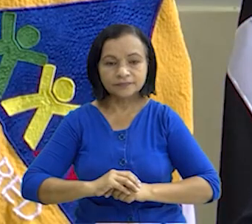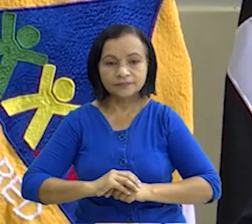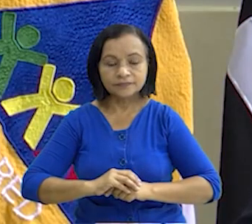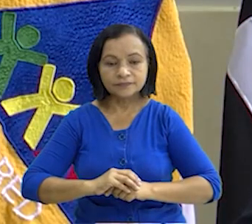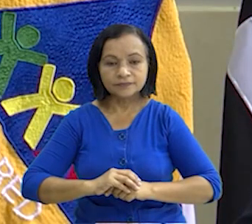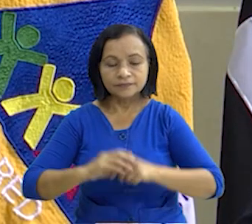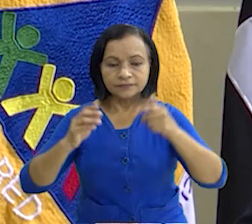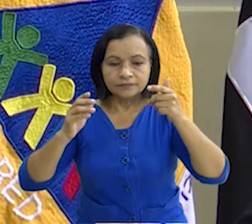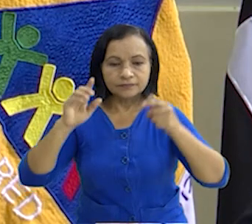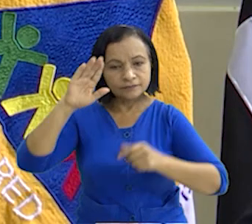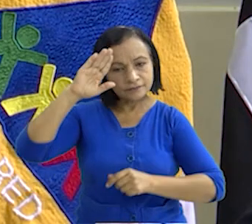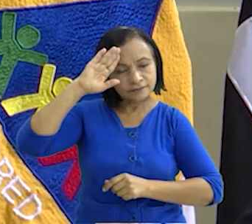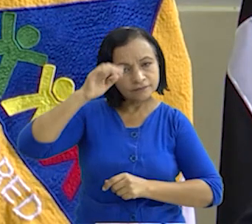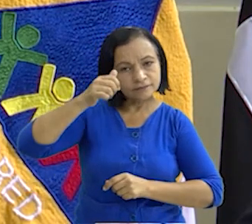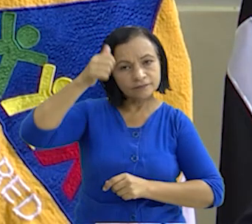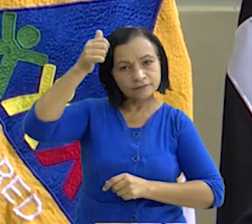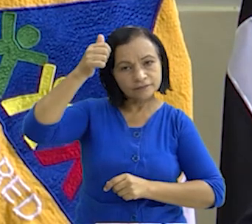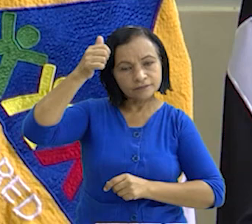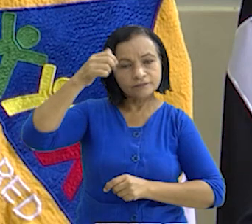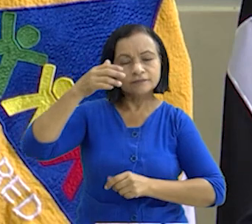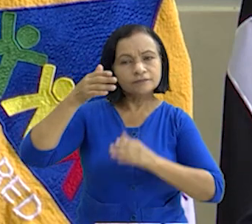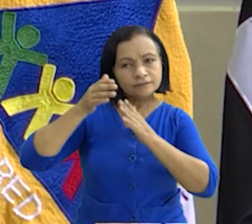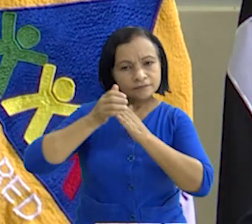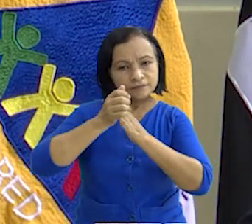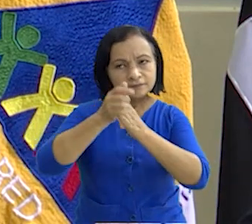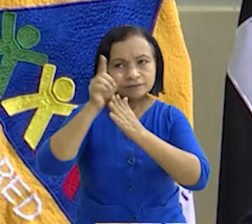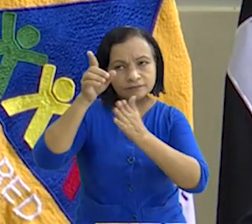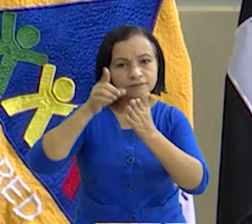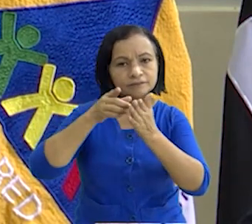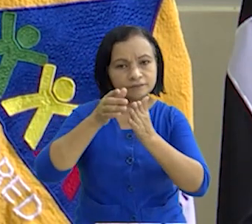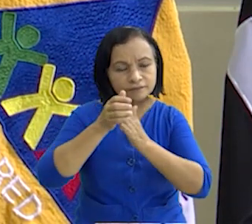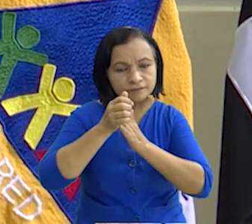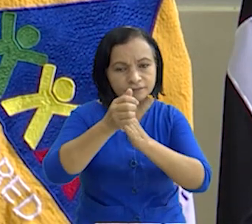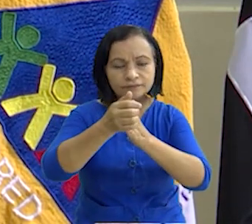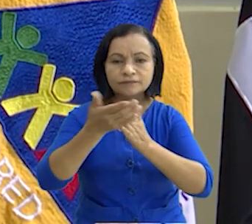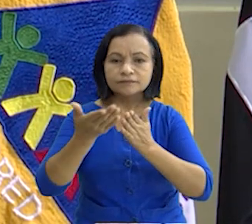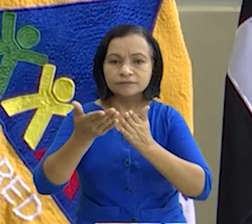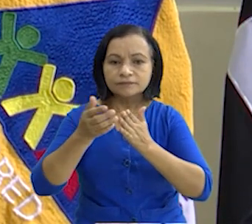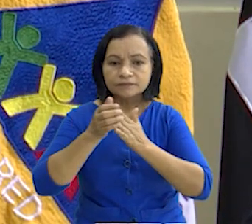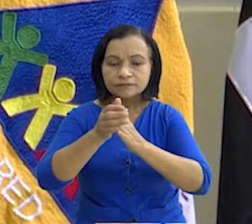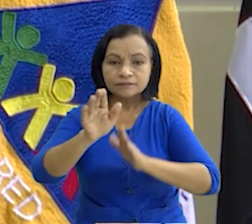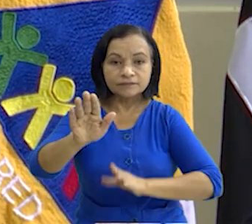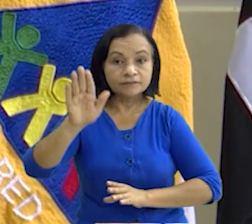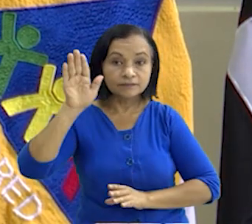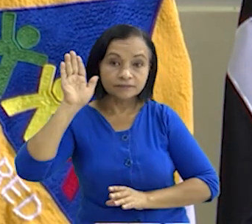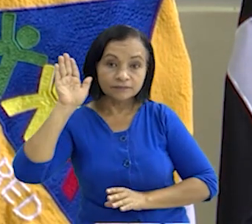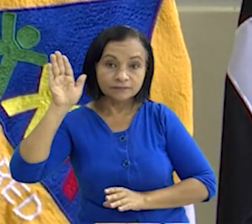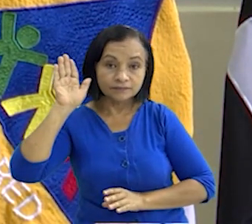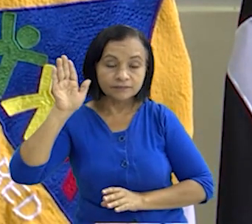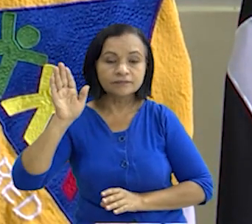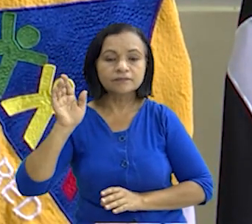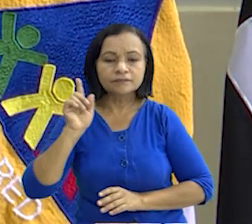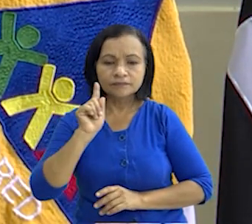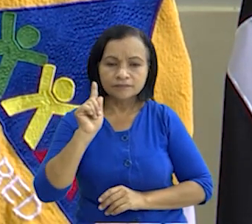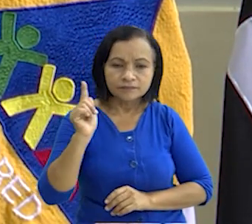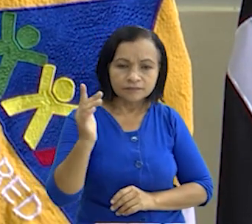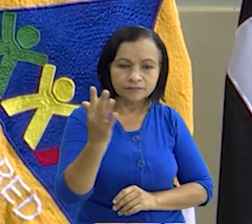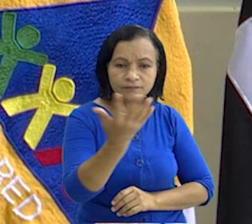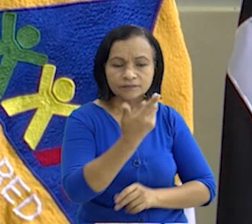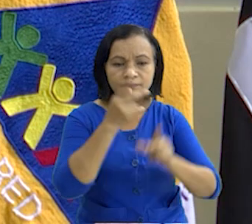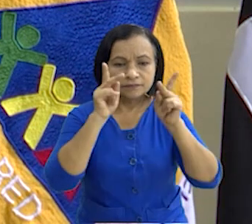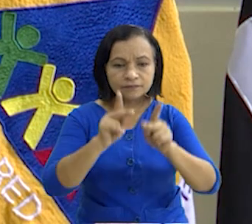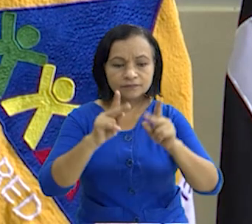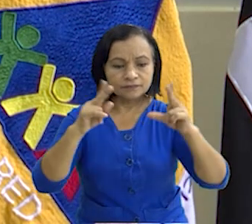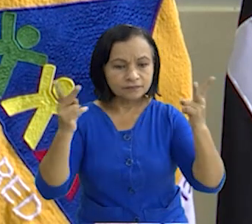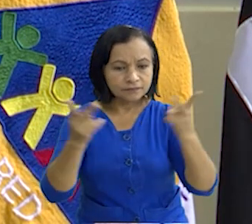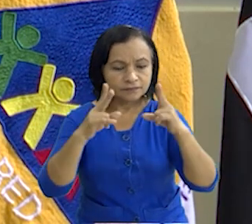General, estamos siguiendo tu ruta. Estamos siguiendo con el compromiso que tenemos todos los